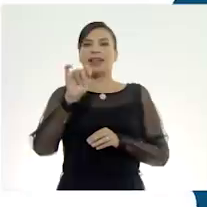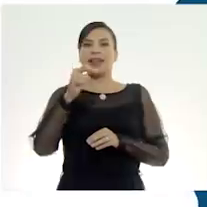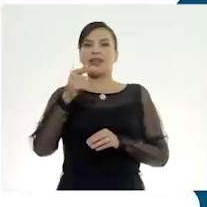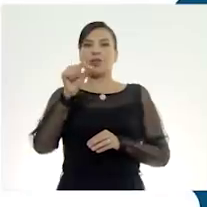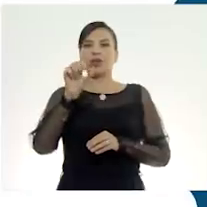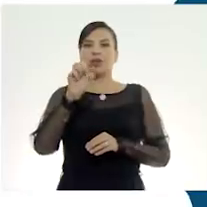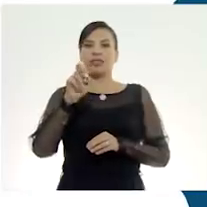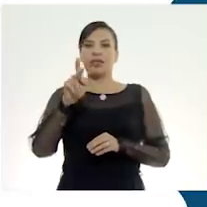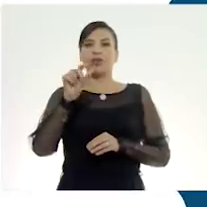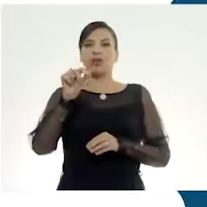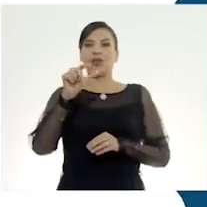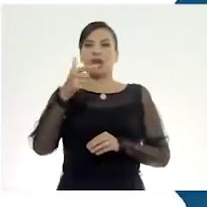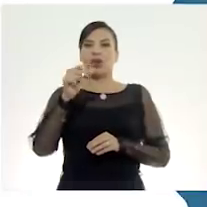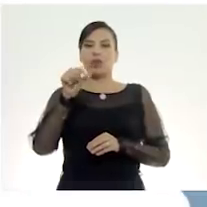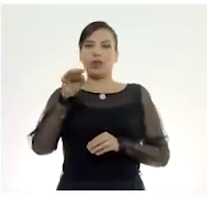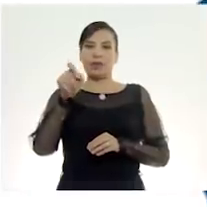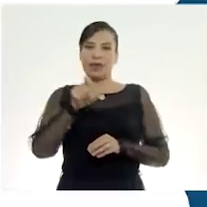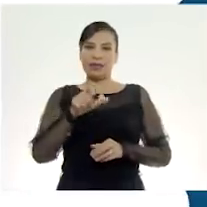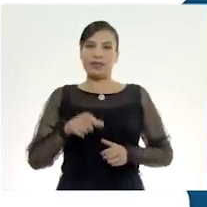conalitec.cep.gov.mx.